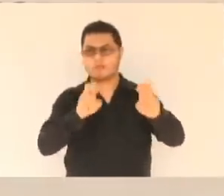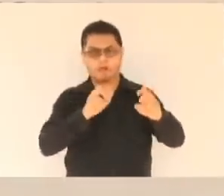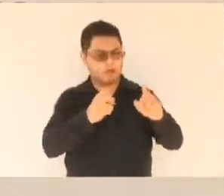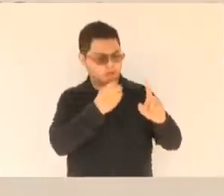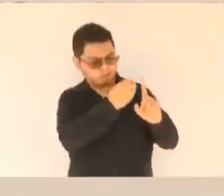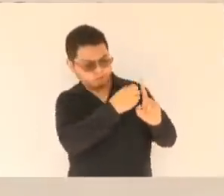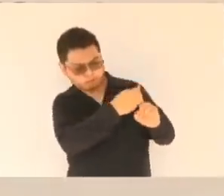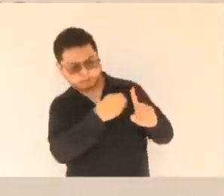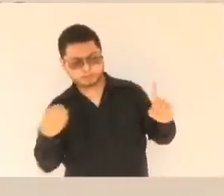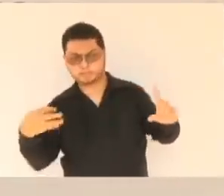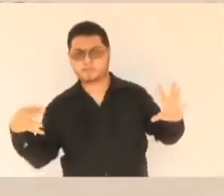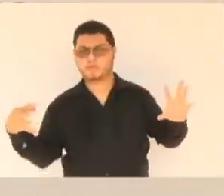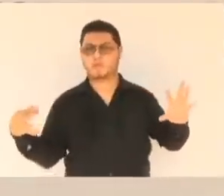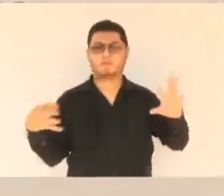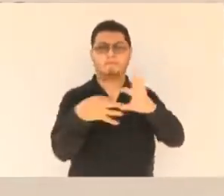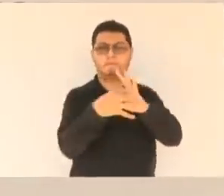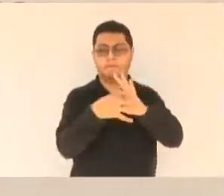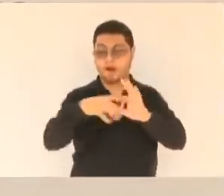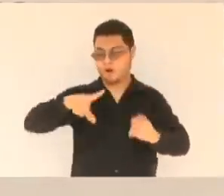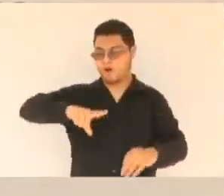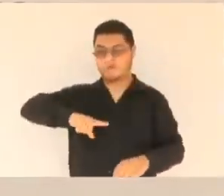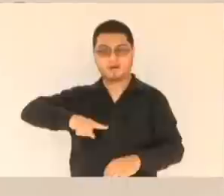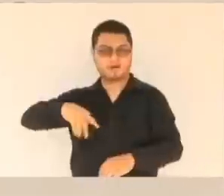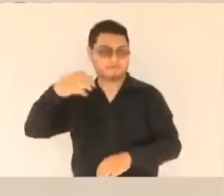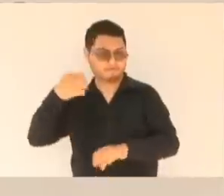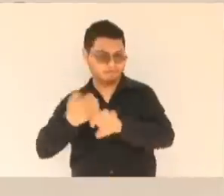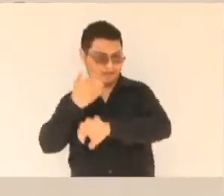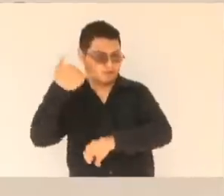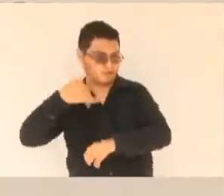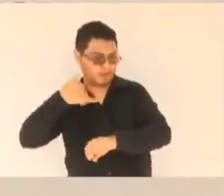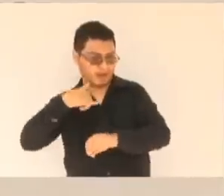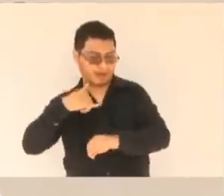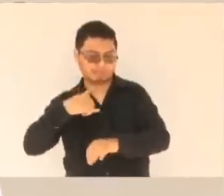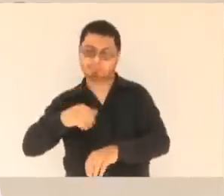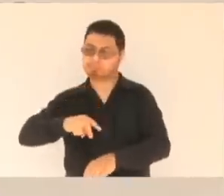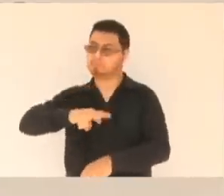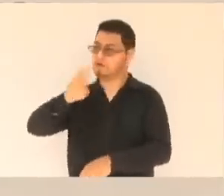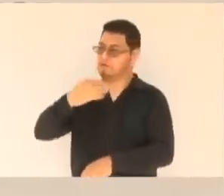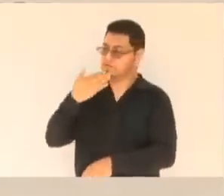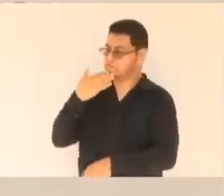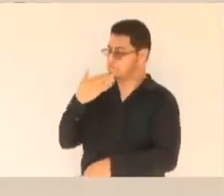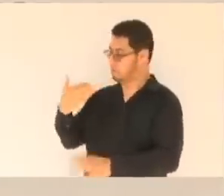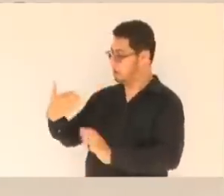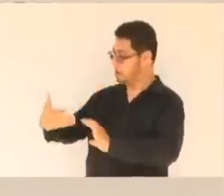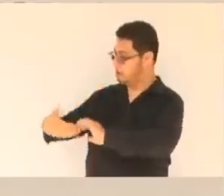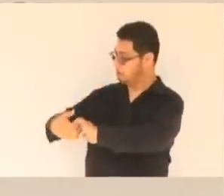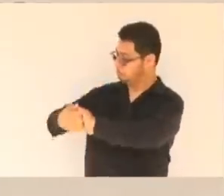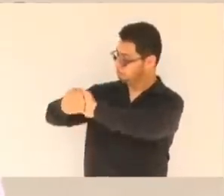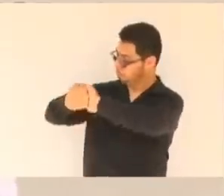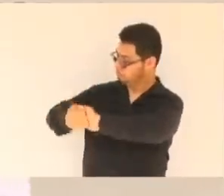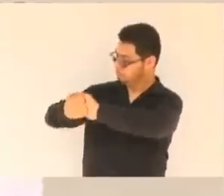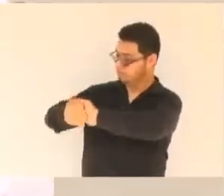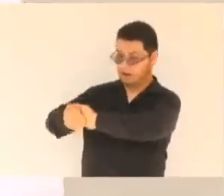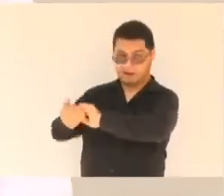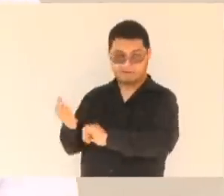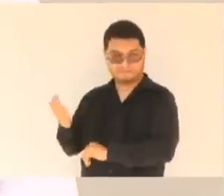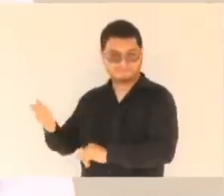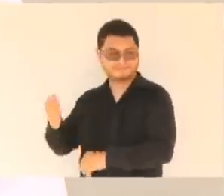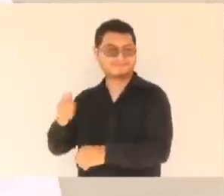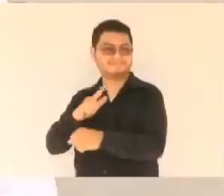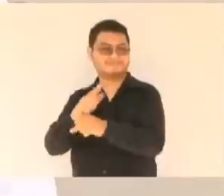gobierno de Yucatán. Llevamos muy buena relación con Mauricio